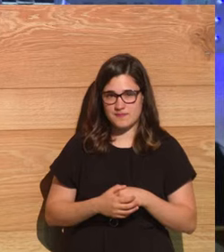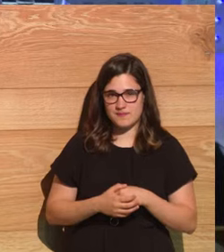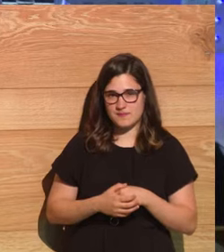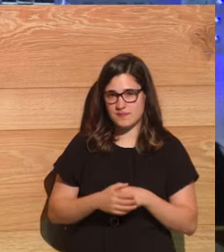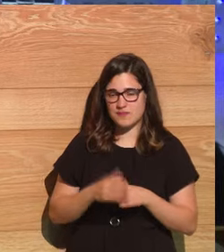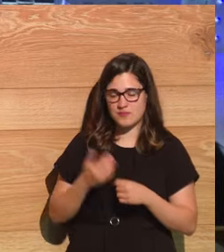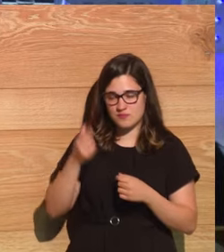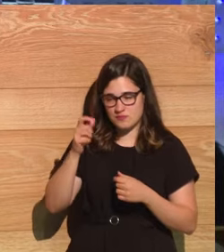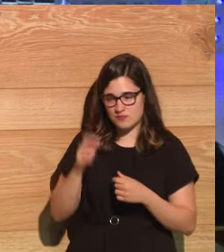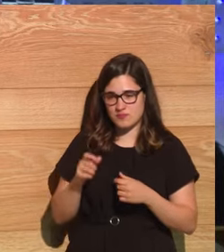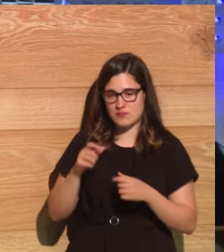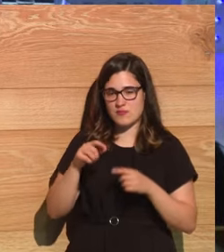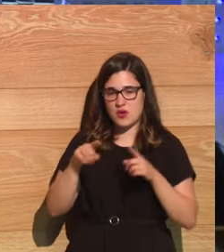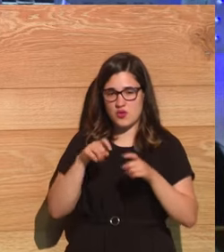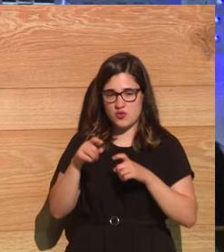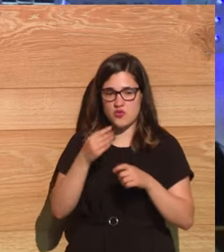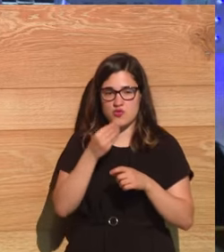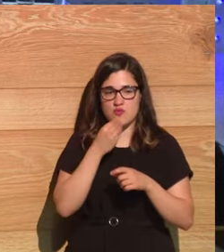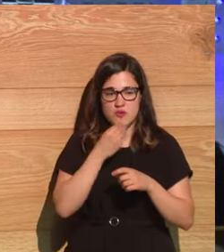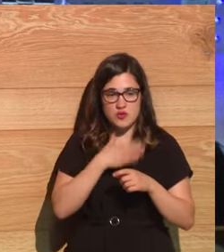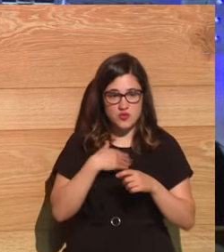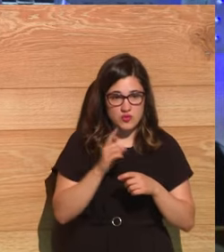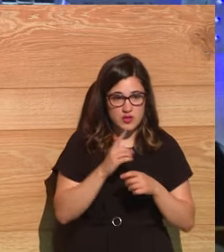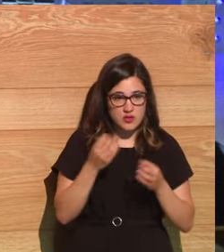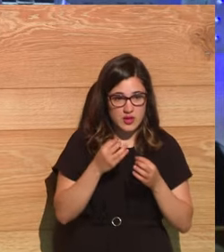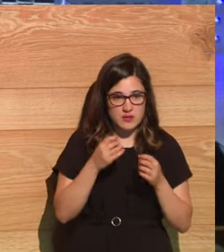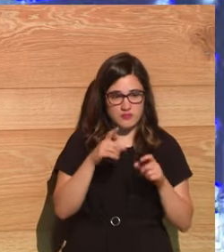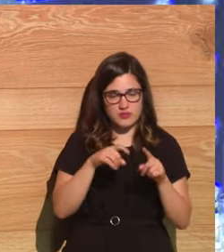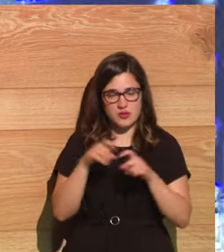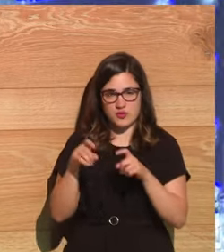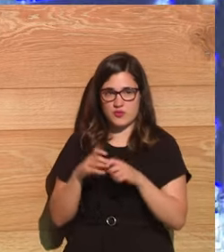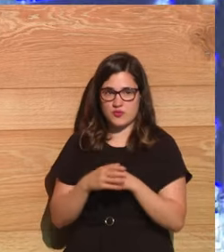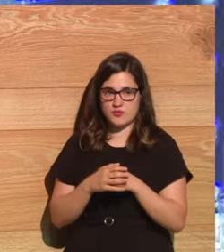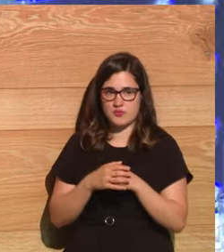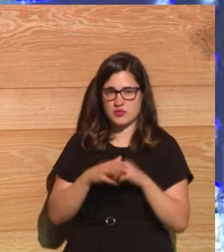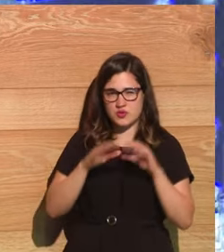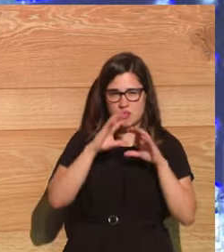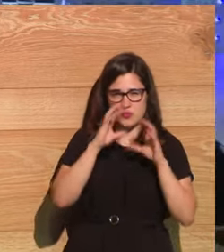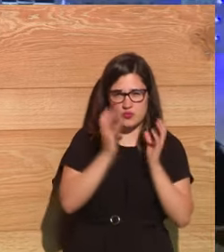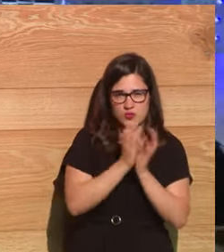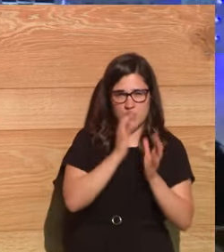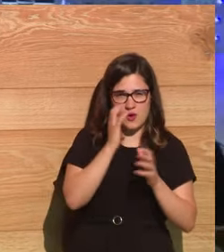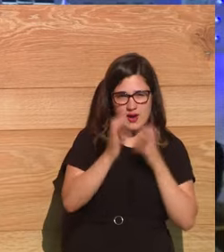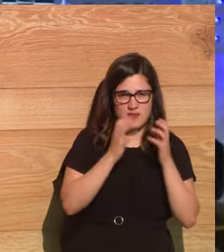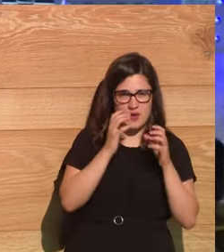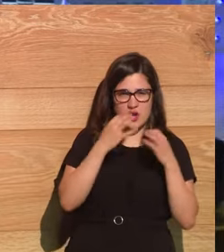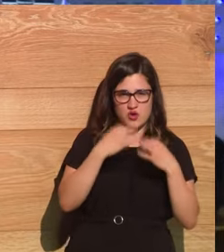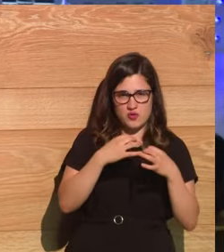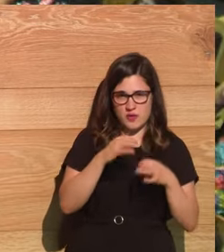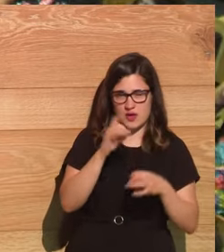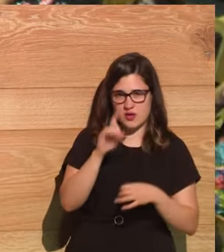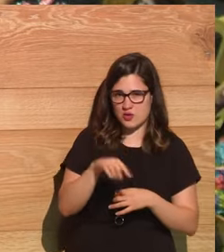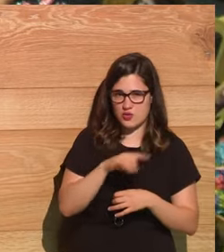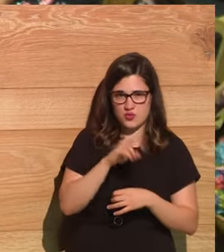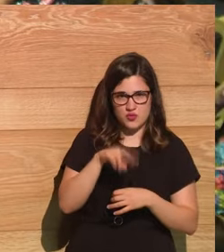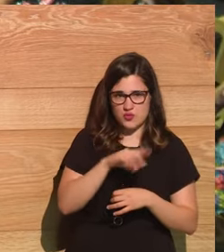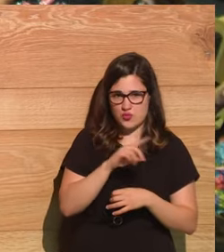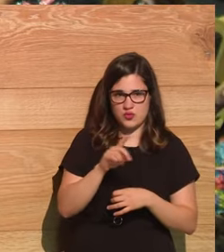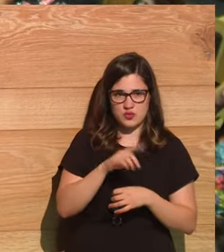no quiere comer, ¿vale? Eso tampoco es muy normal en el mundo animal, ¿vale? Gracias.